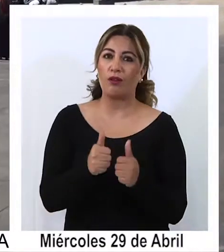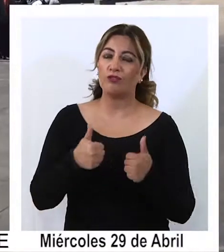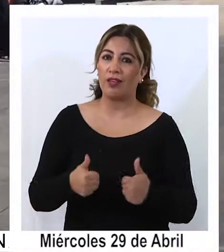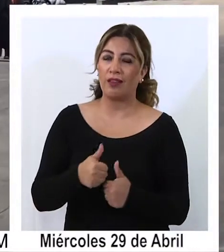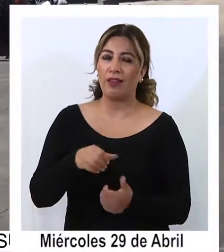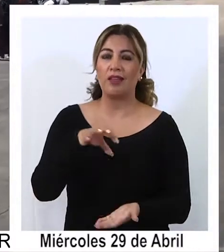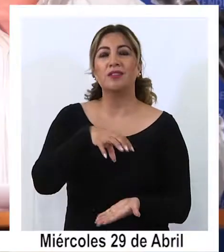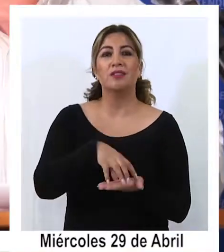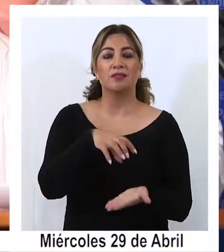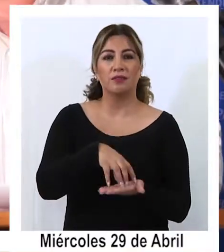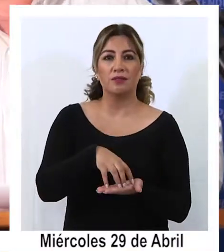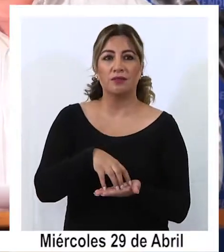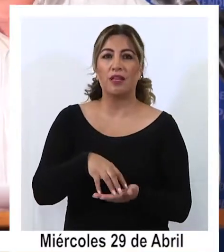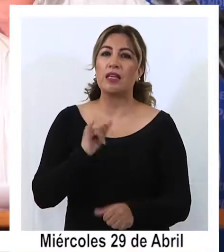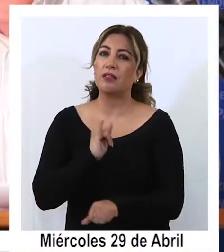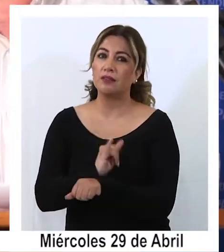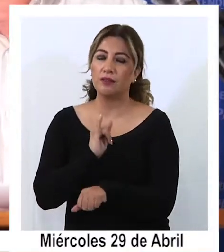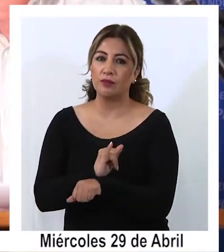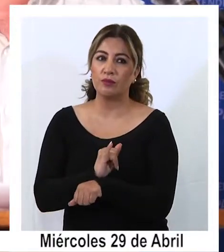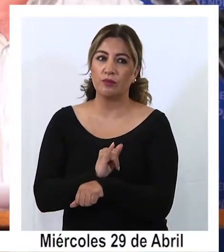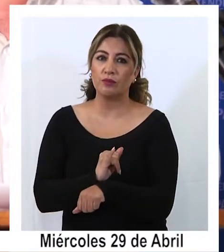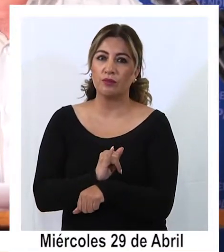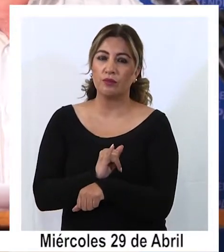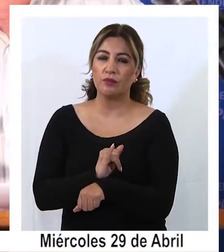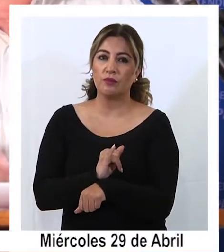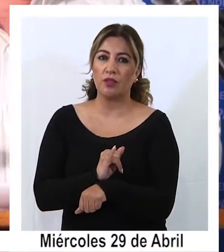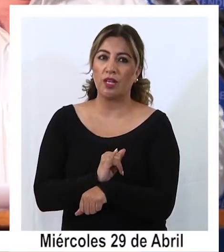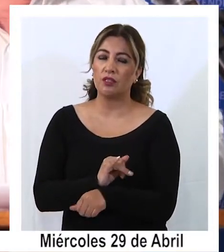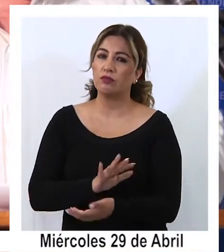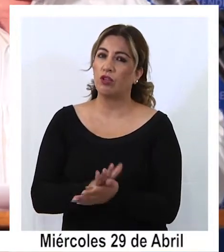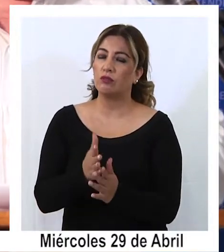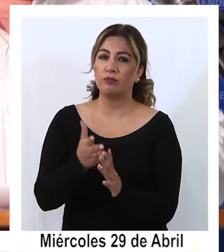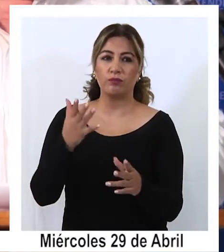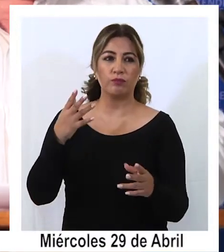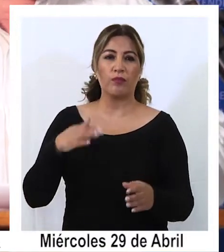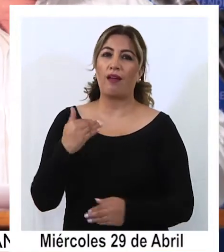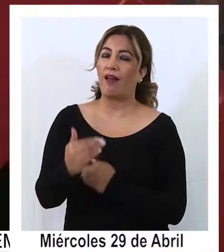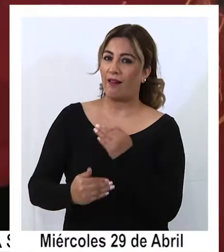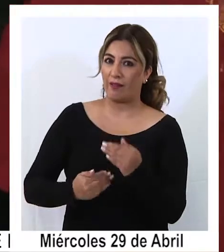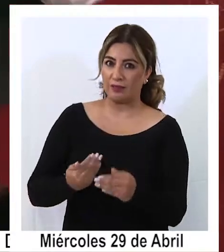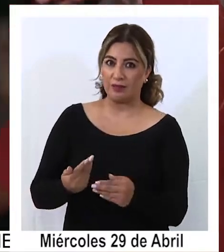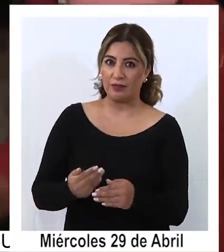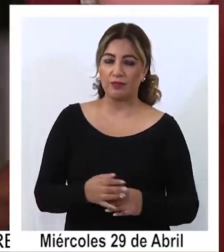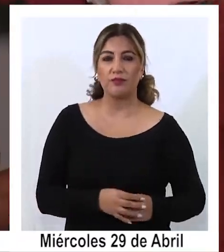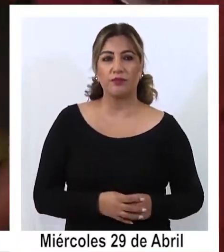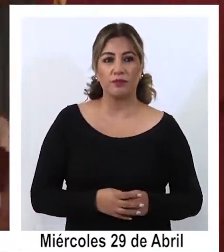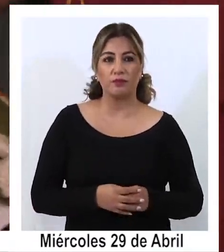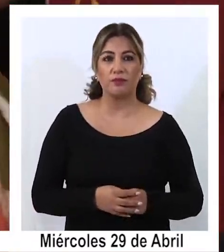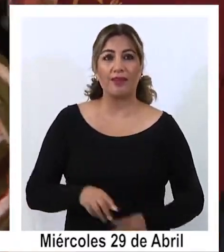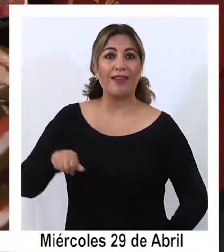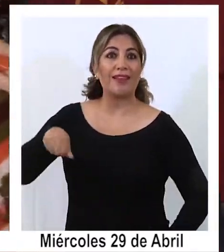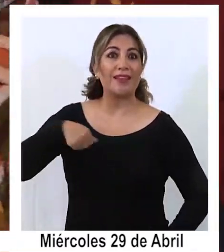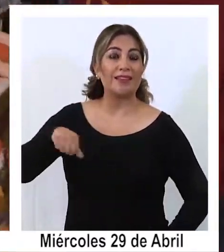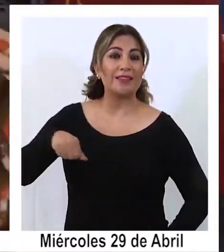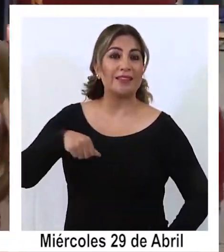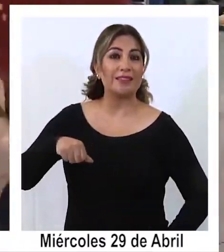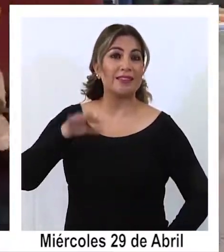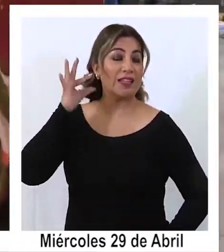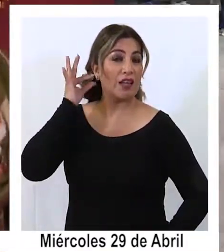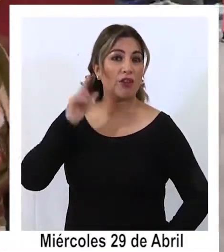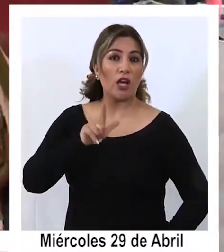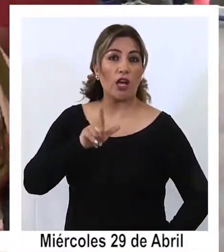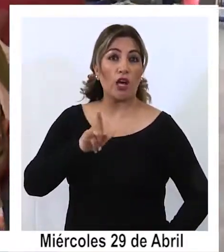regionales y las instituciones que hemos tenido el éxito de poder llevar adelante este proceso. La senadora Evensperger señaló